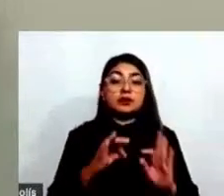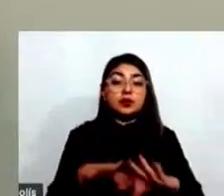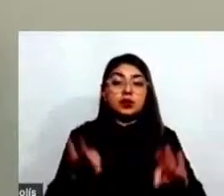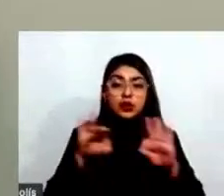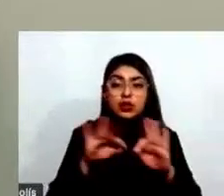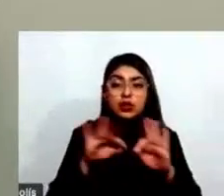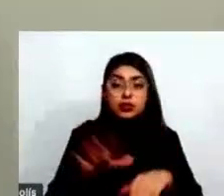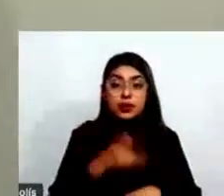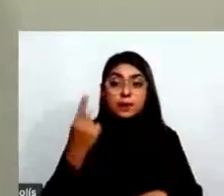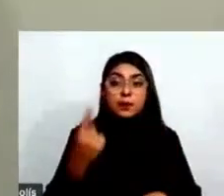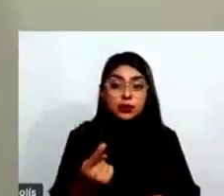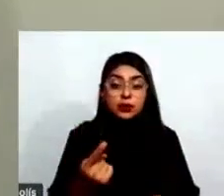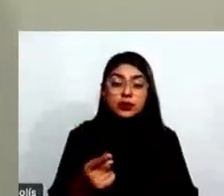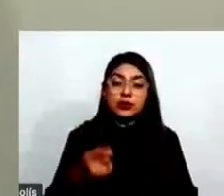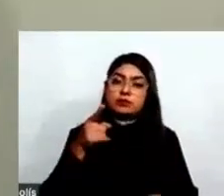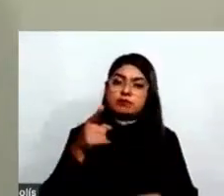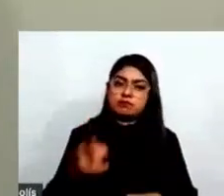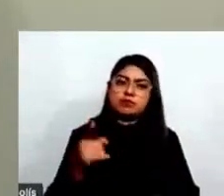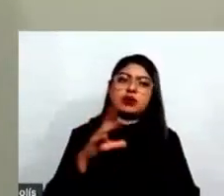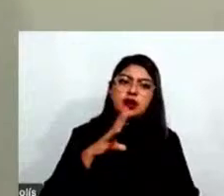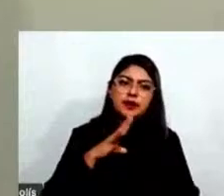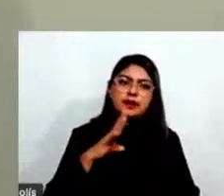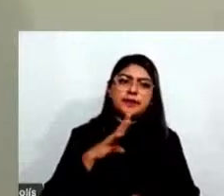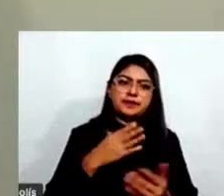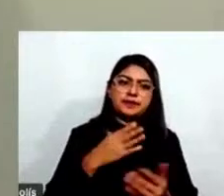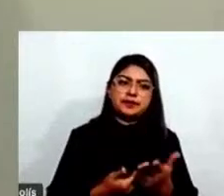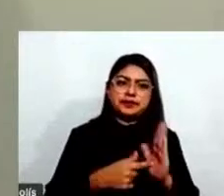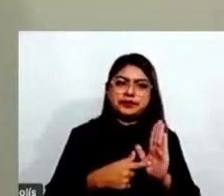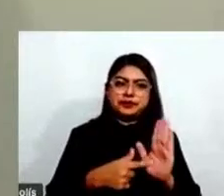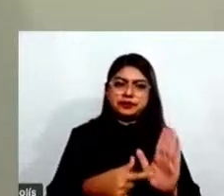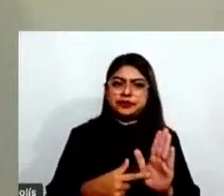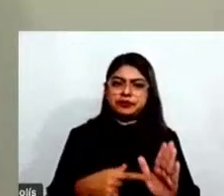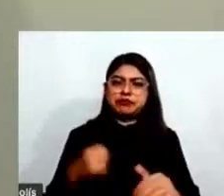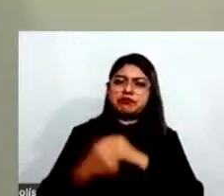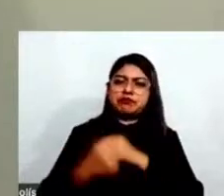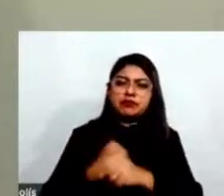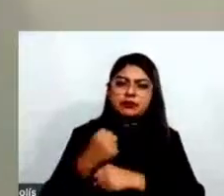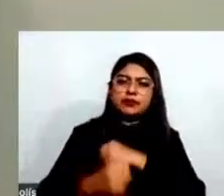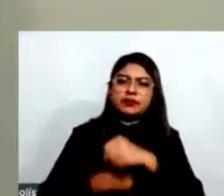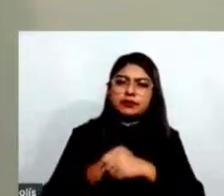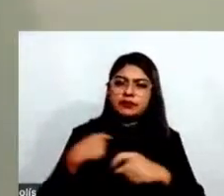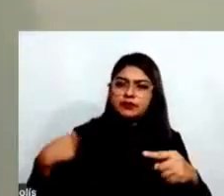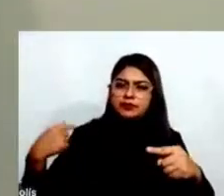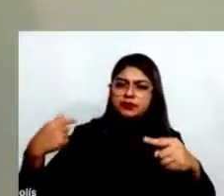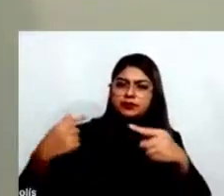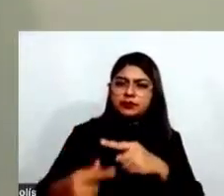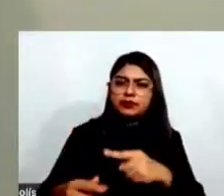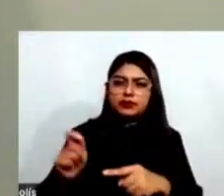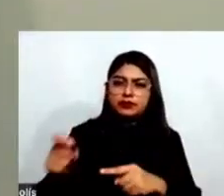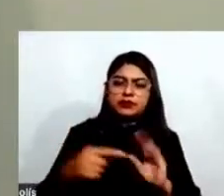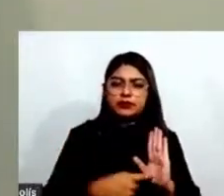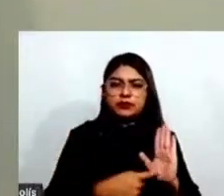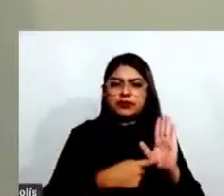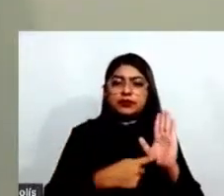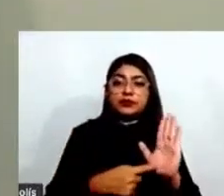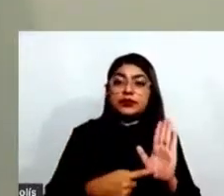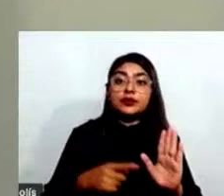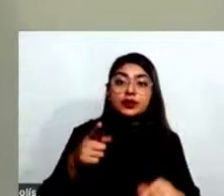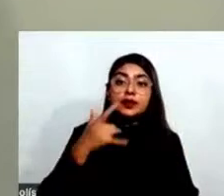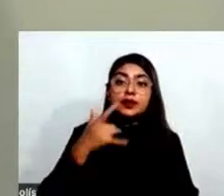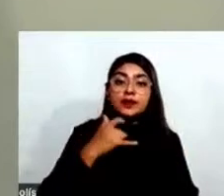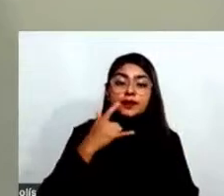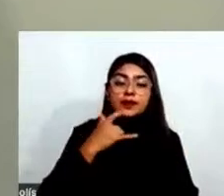luz de las tendencias en décadas recientes que ha buscado la profesionalización del personal jurisdiccional mediante